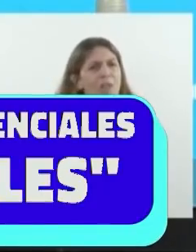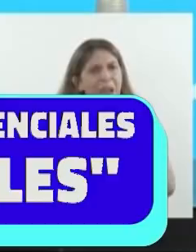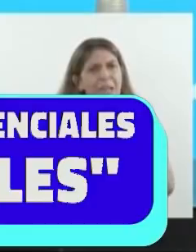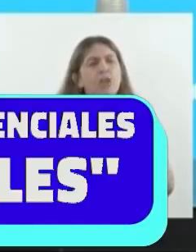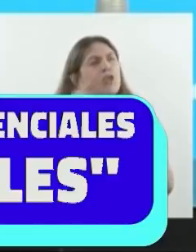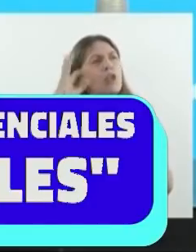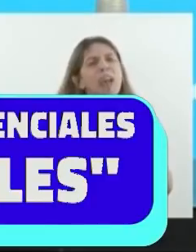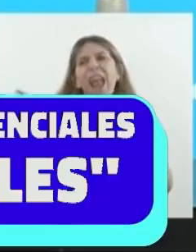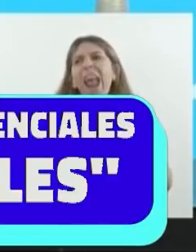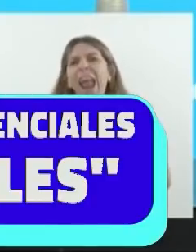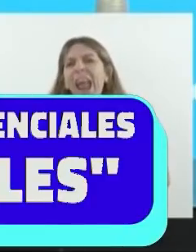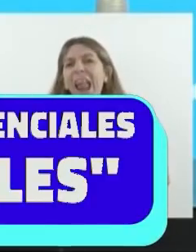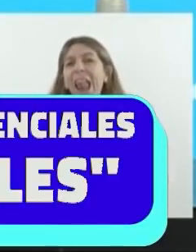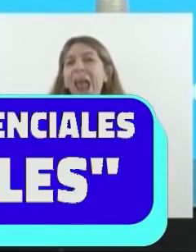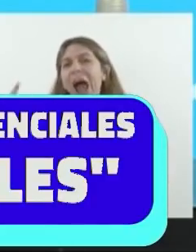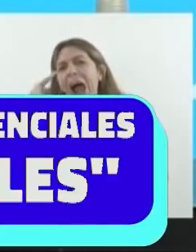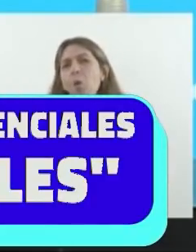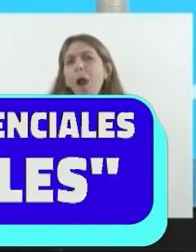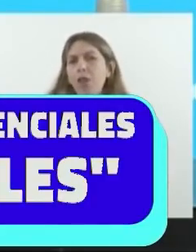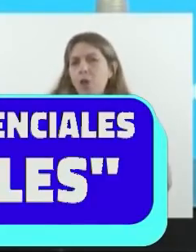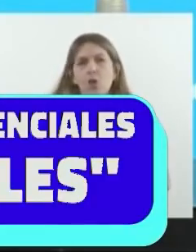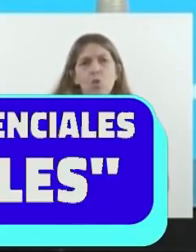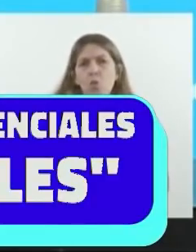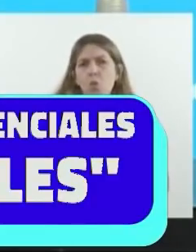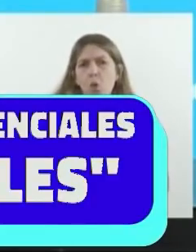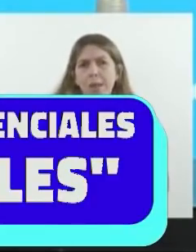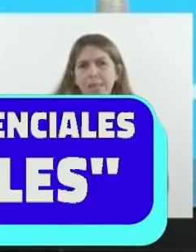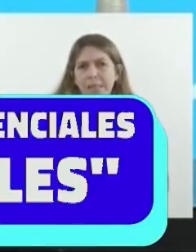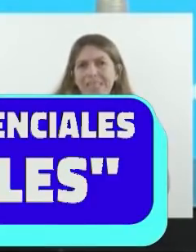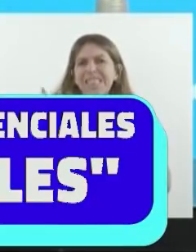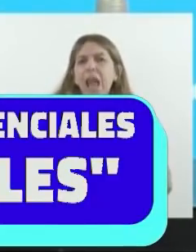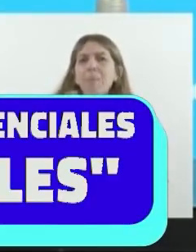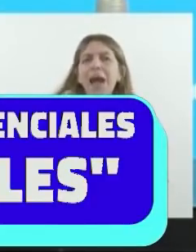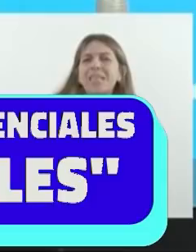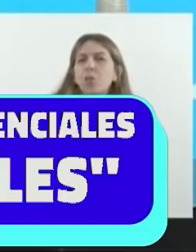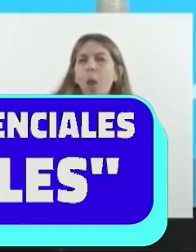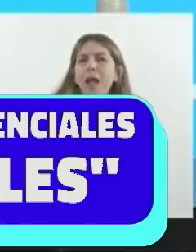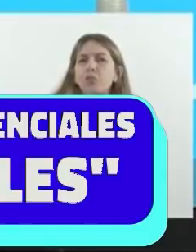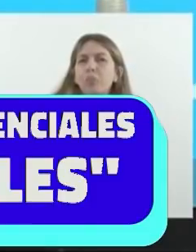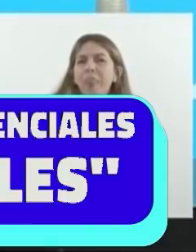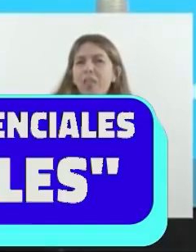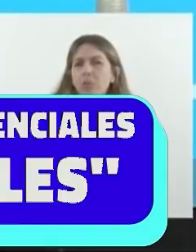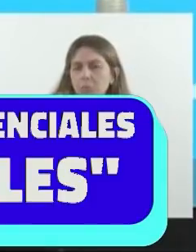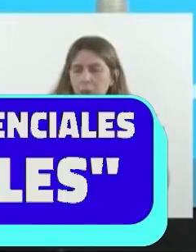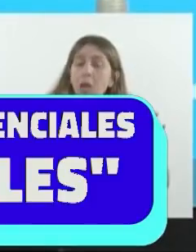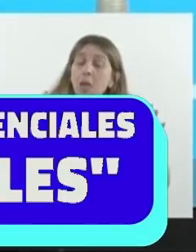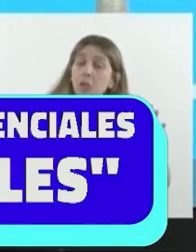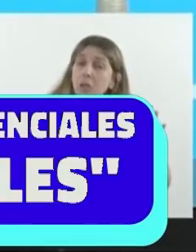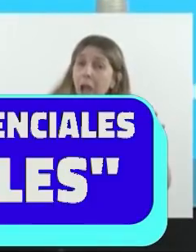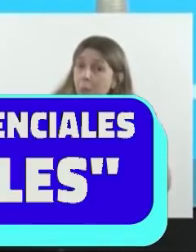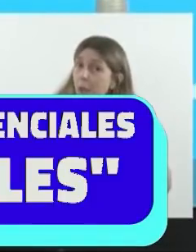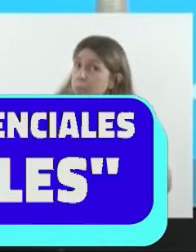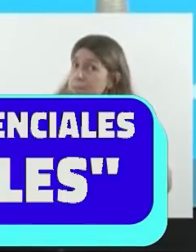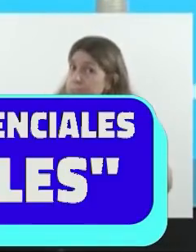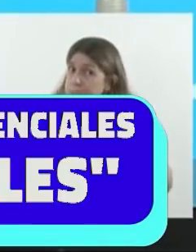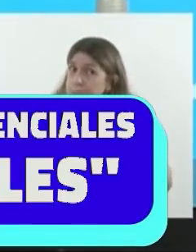está de acuerdo en la decisión que he tomado en materia de la escolaridad. Le he dicho también